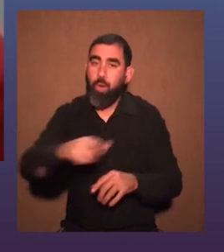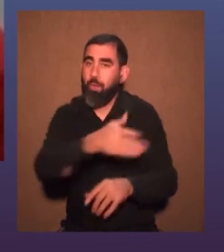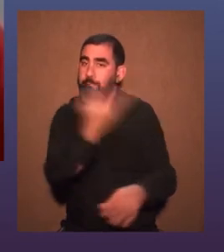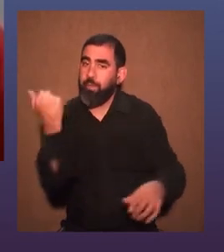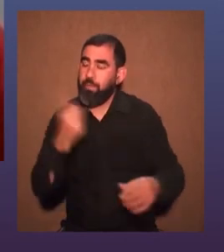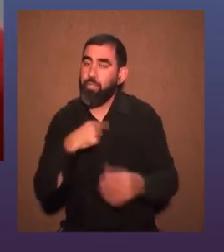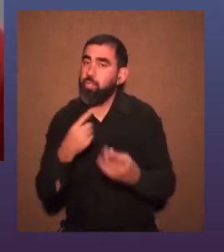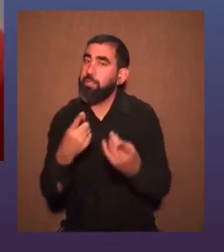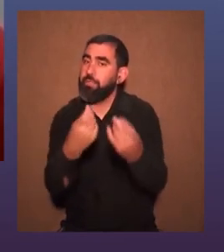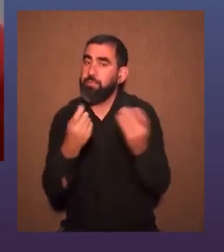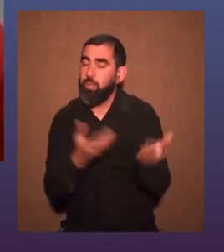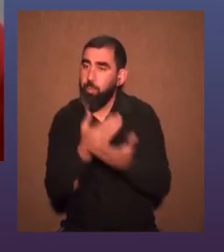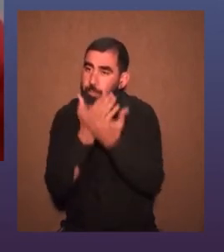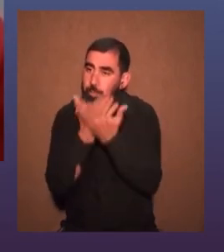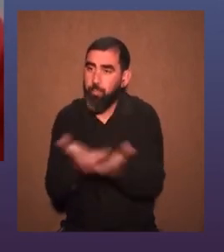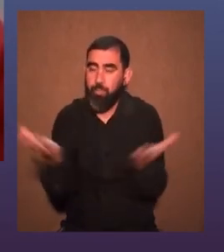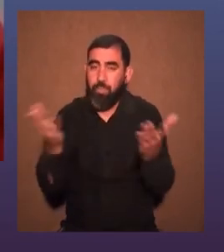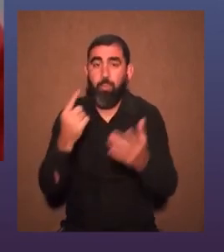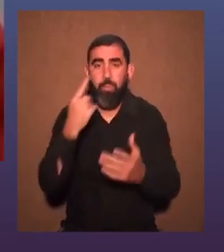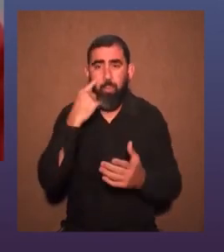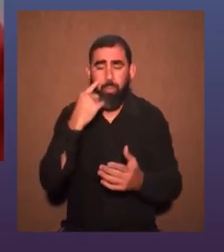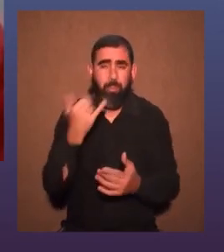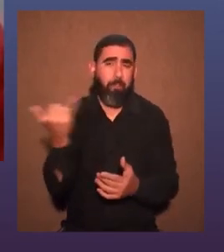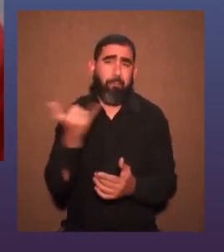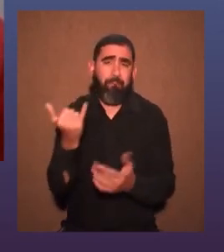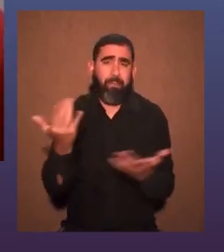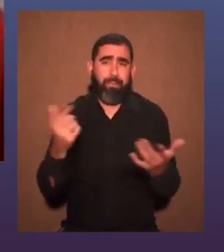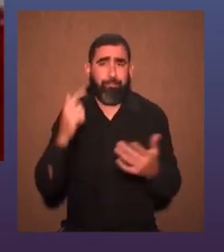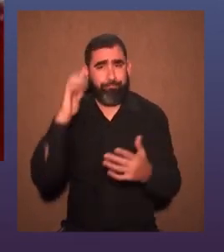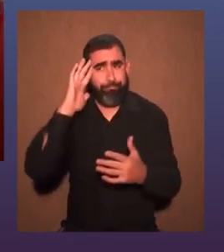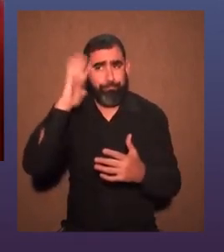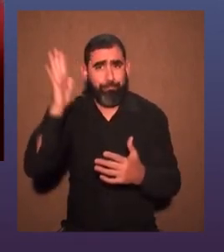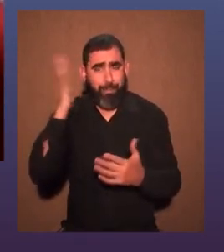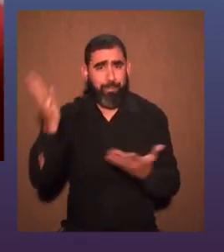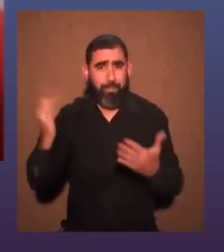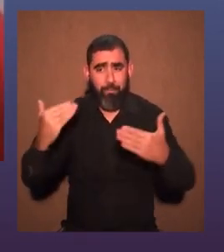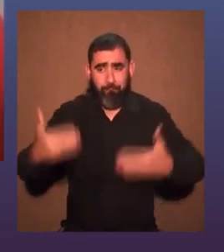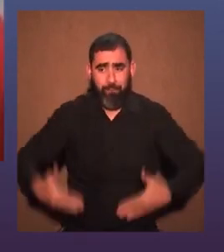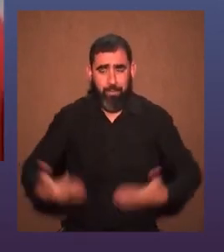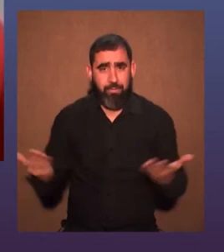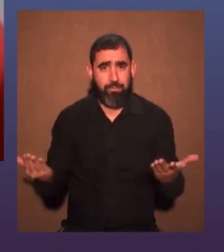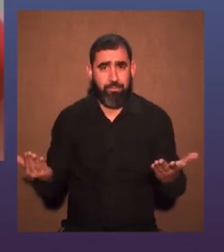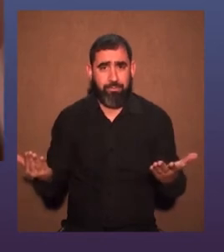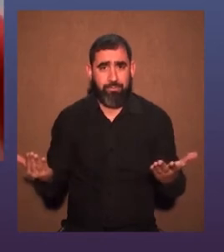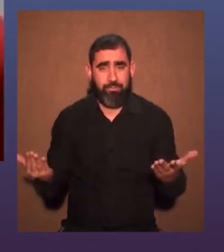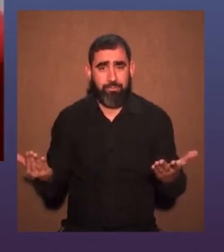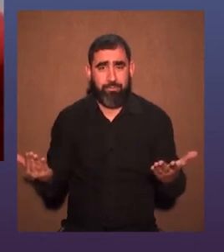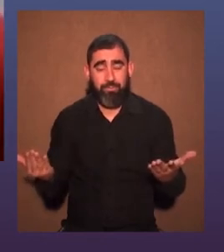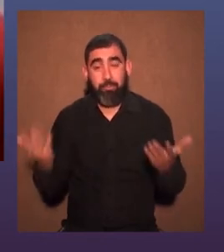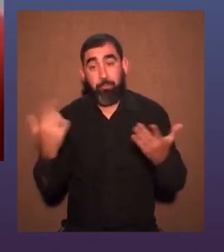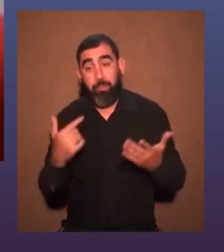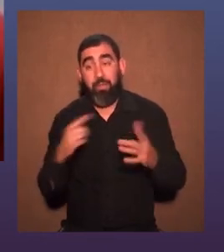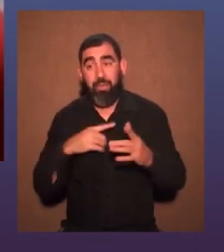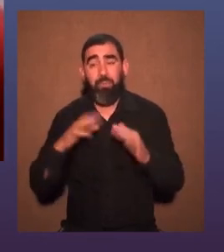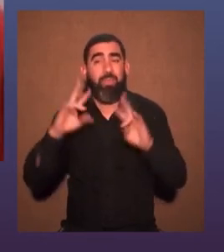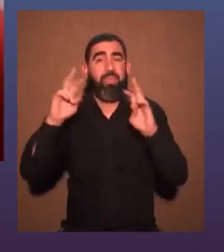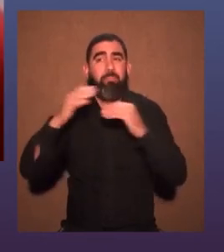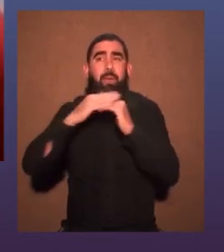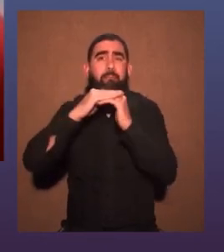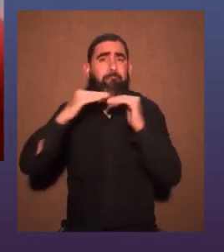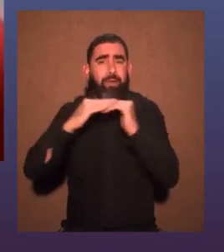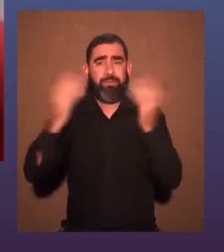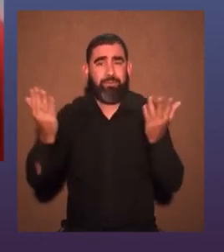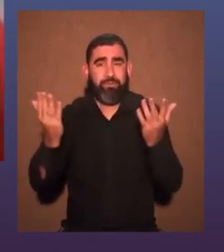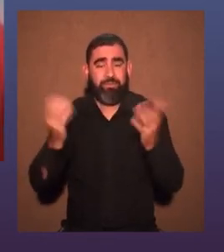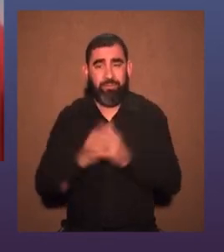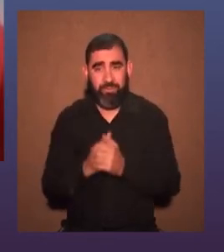te necesito, porque... Para una prueba tan estúpida, de repente, como una falda, ¿no? Entonces, estúpida, no, pero tan básica, diría